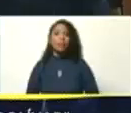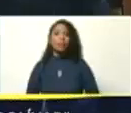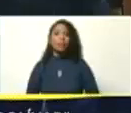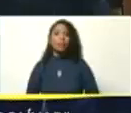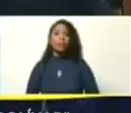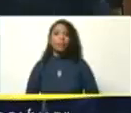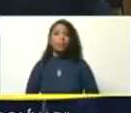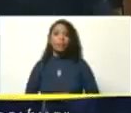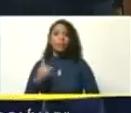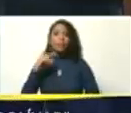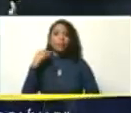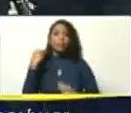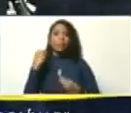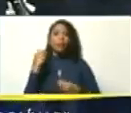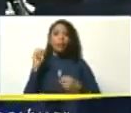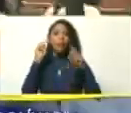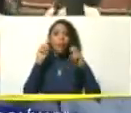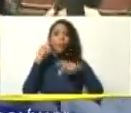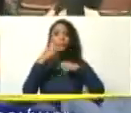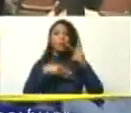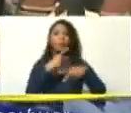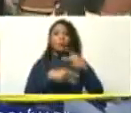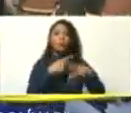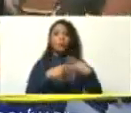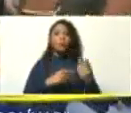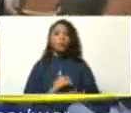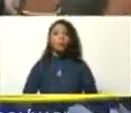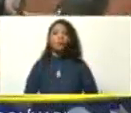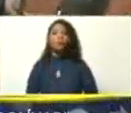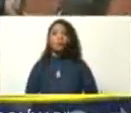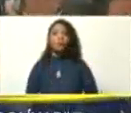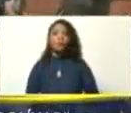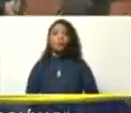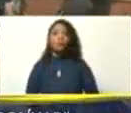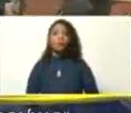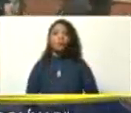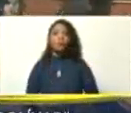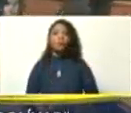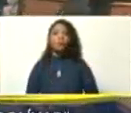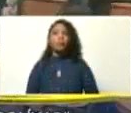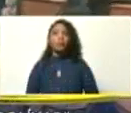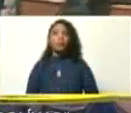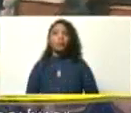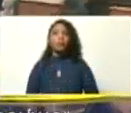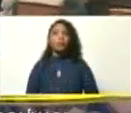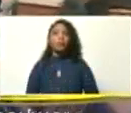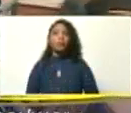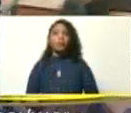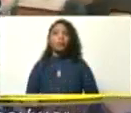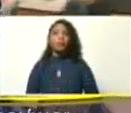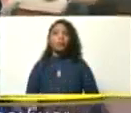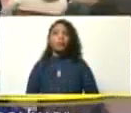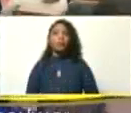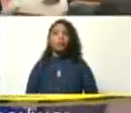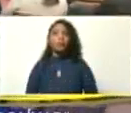ciencia para los nuevos procesos productivos en materia de alimentación del país, ha sido uno de los grandes aportes de Cultivando Patria. Y allí veíamos